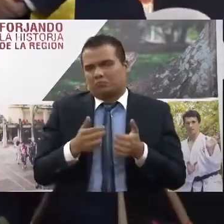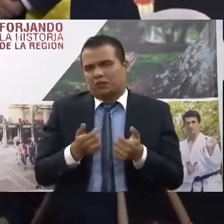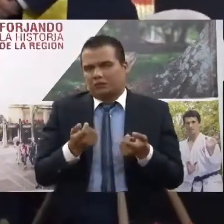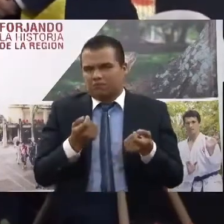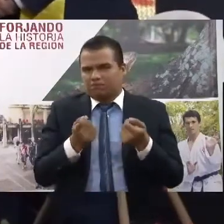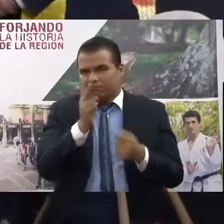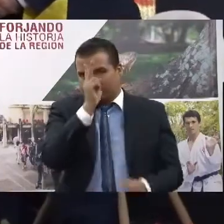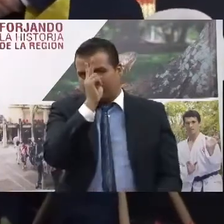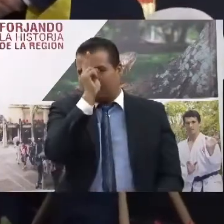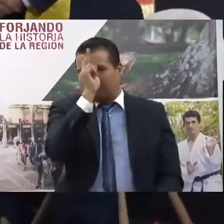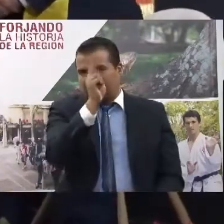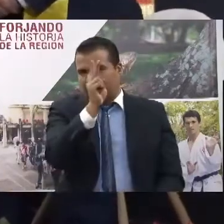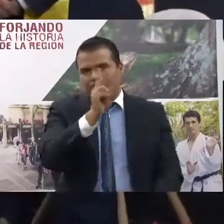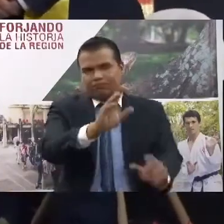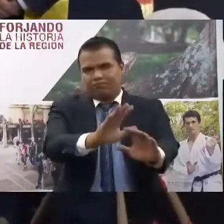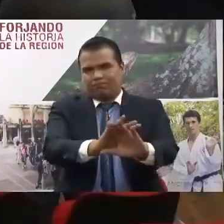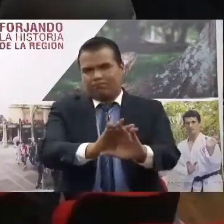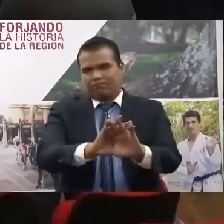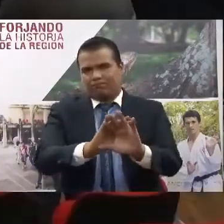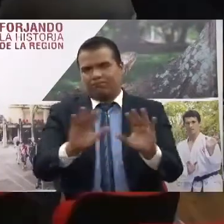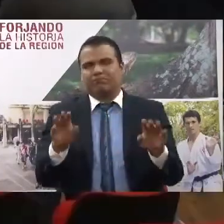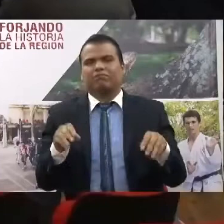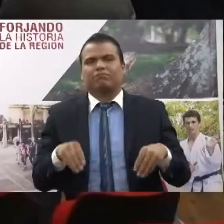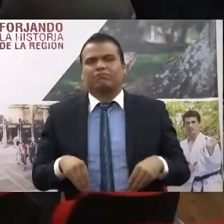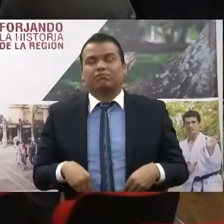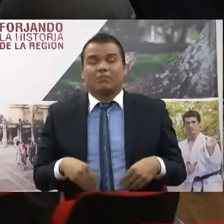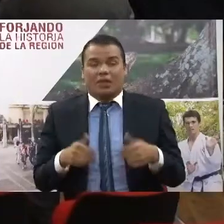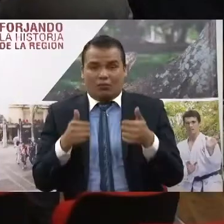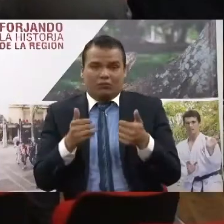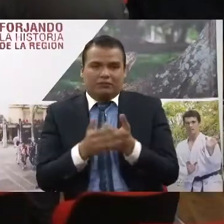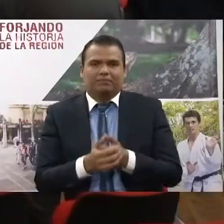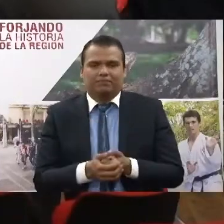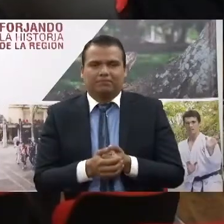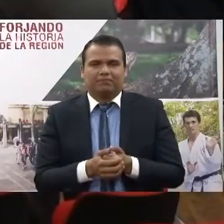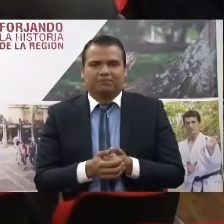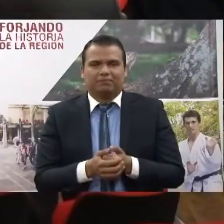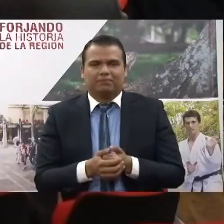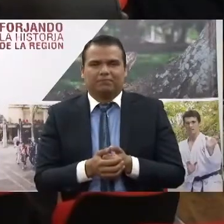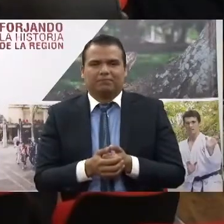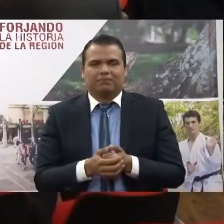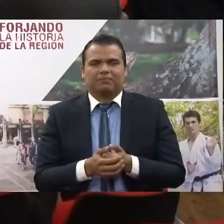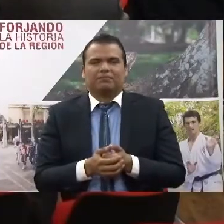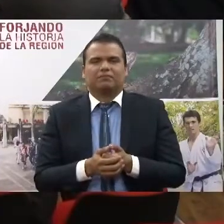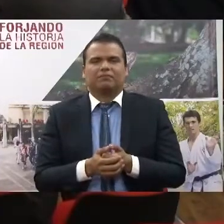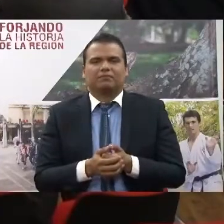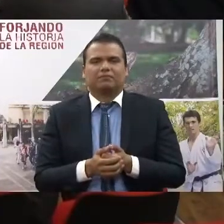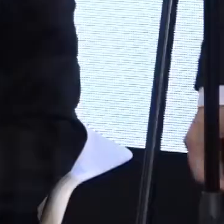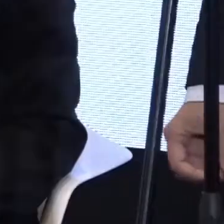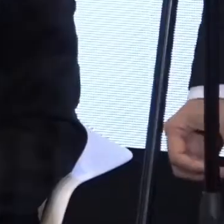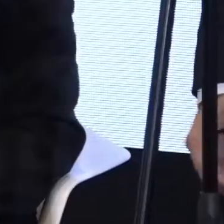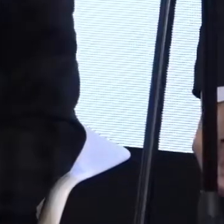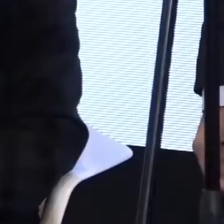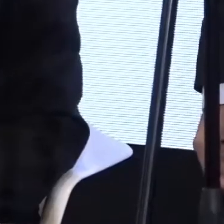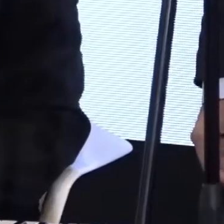respectivos lugares simplemente con una actitud de respeto hacia nuestros símbolos patrios e